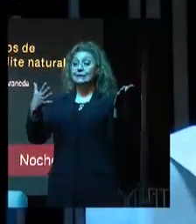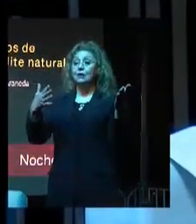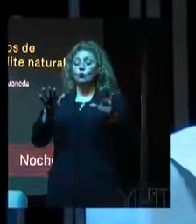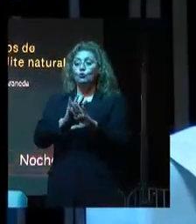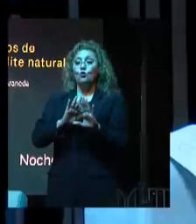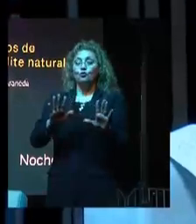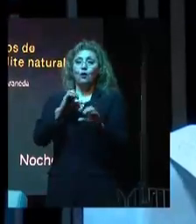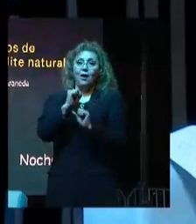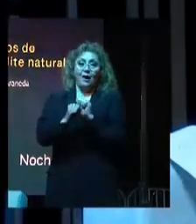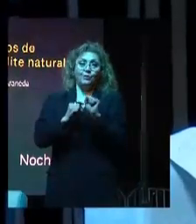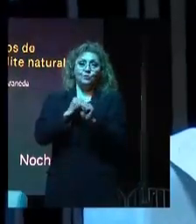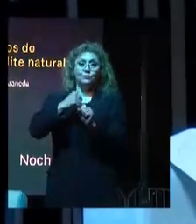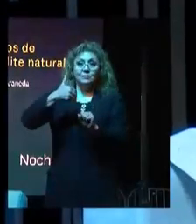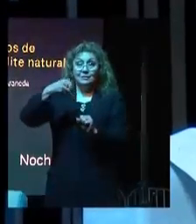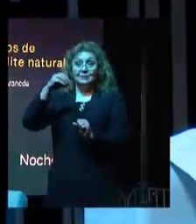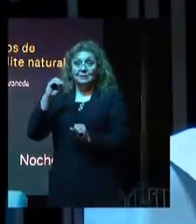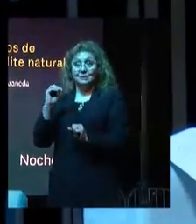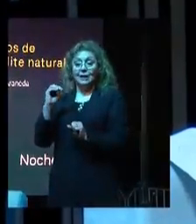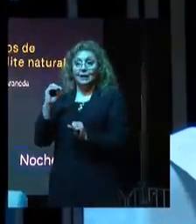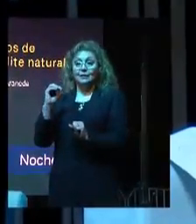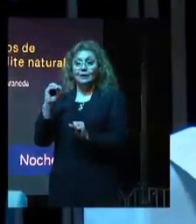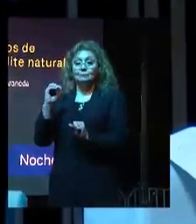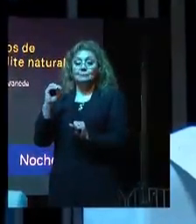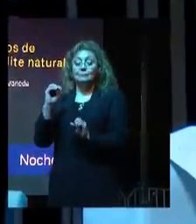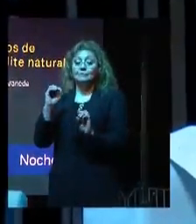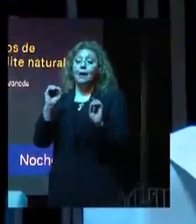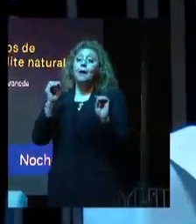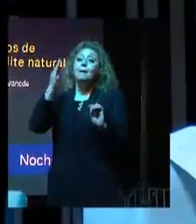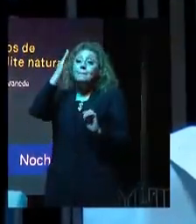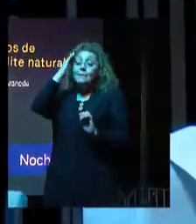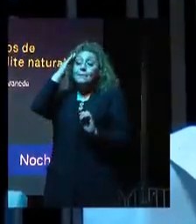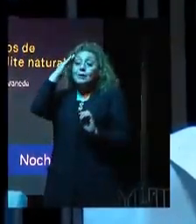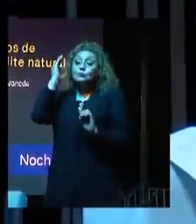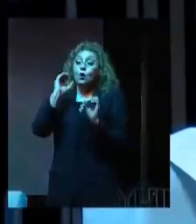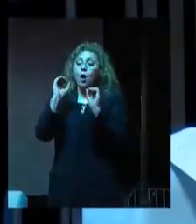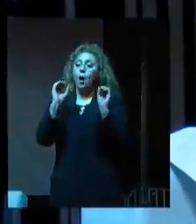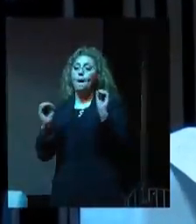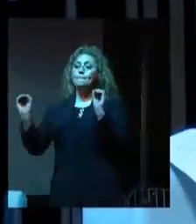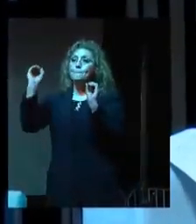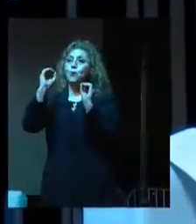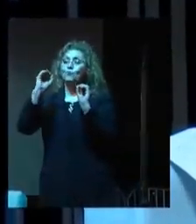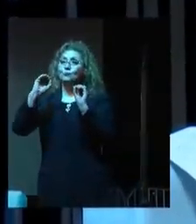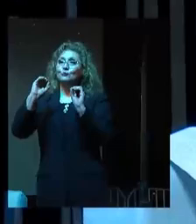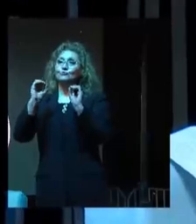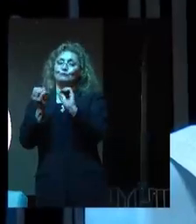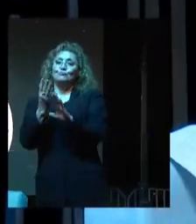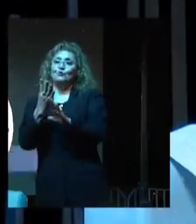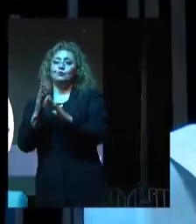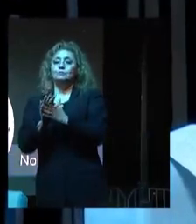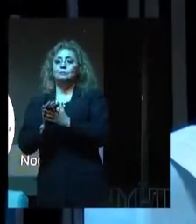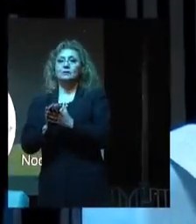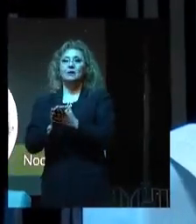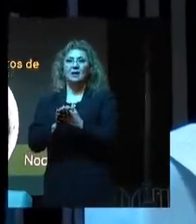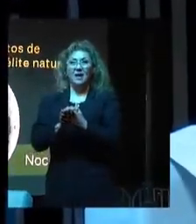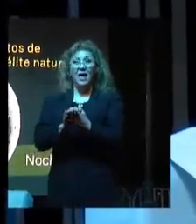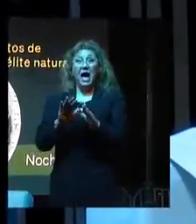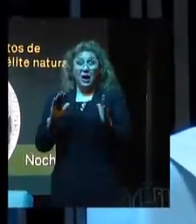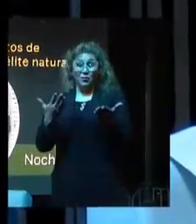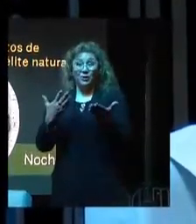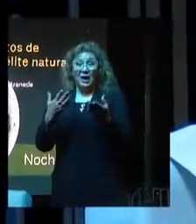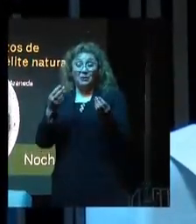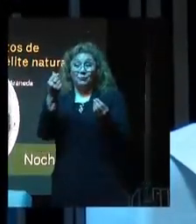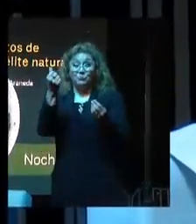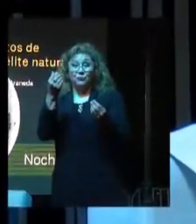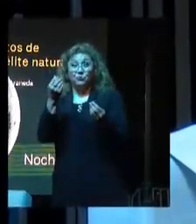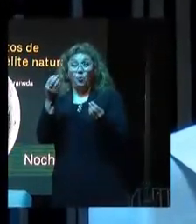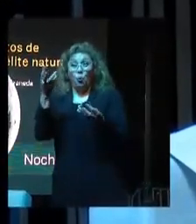60. A lo mejor hay que agregarle un cero. Ahora podría costar 10 mil millones de dólares.